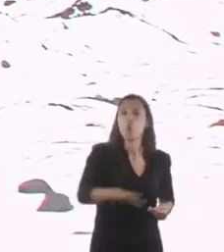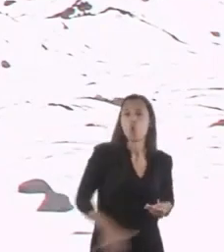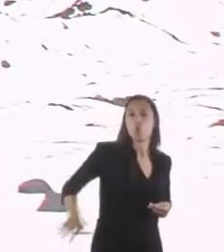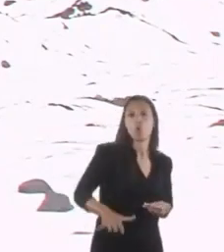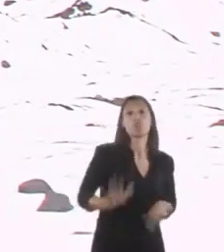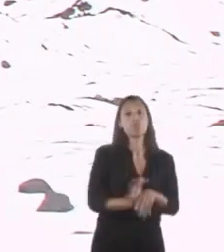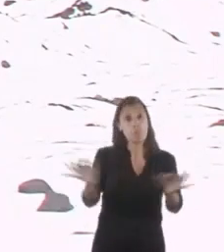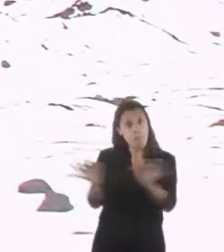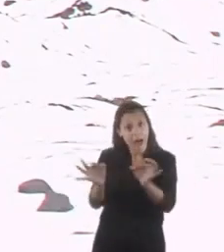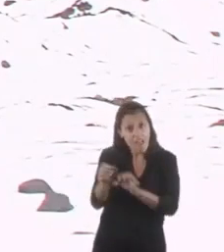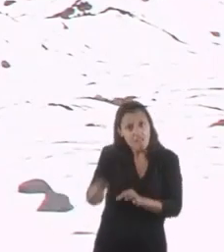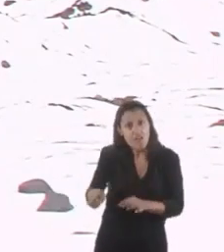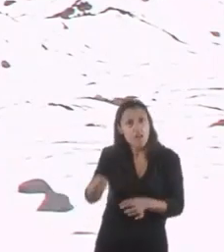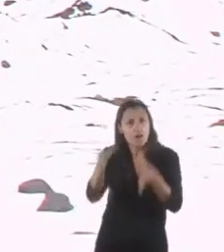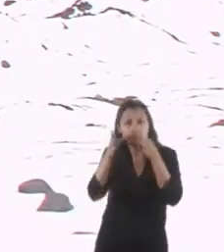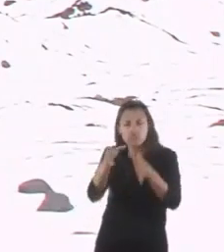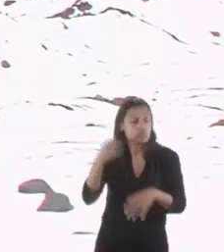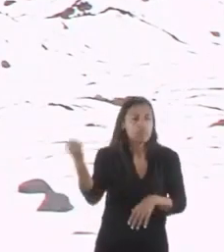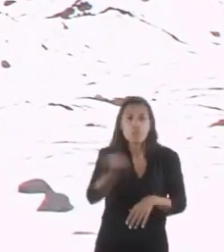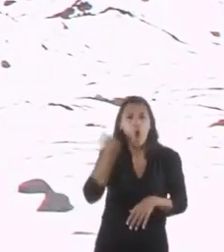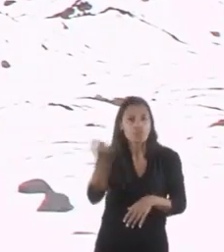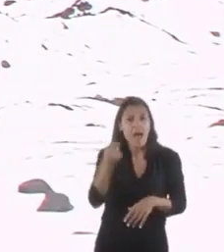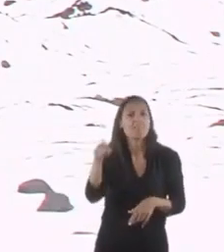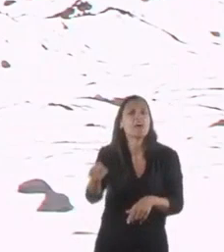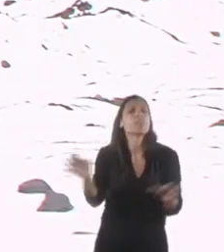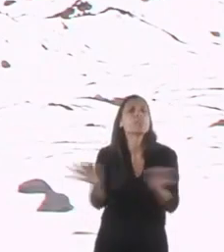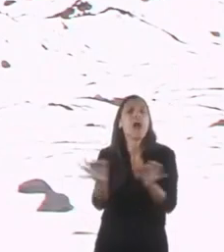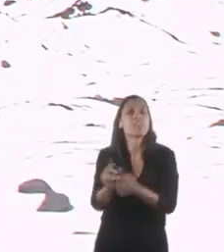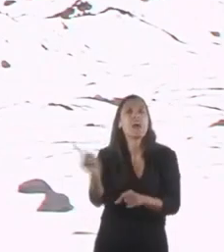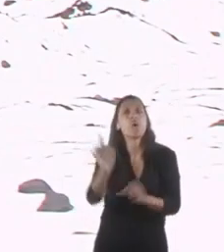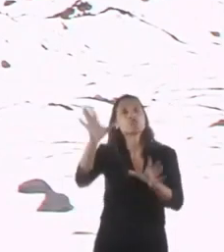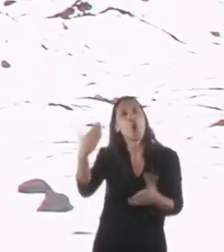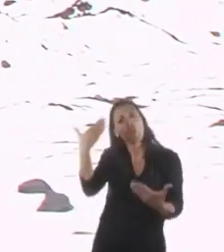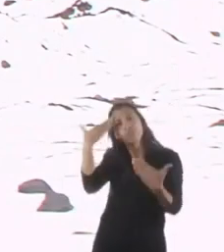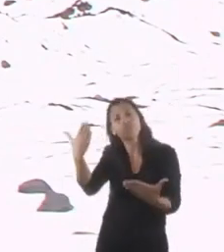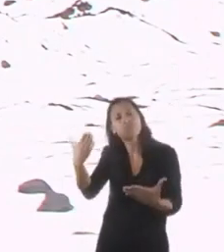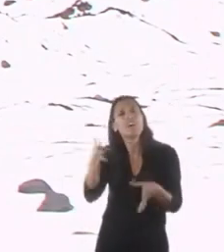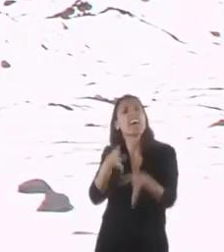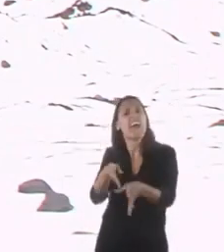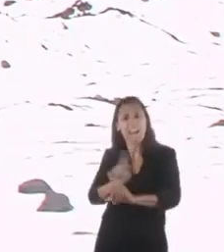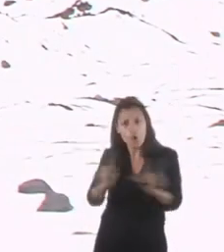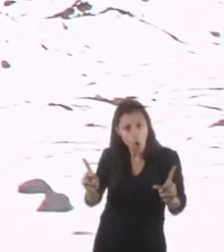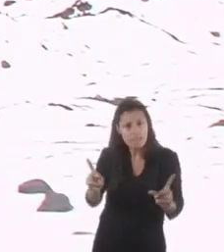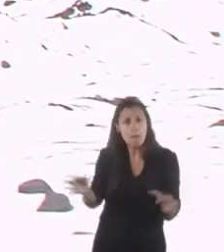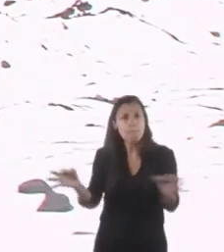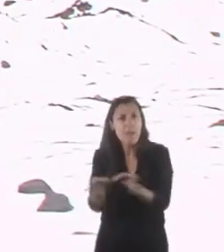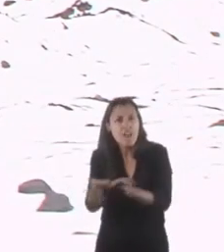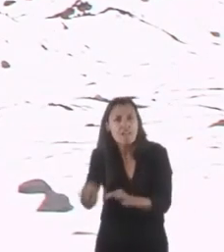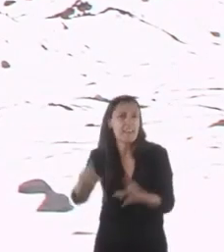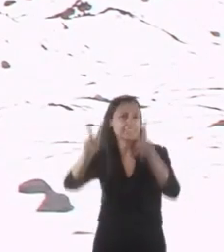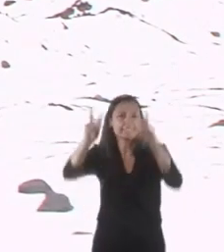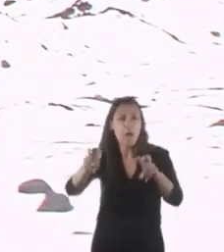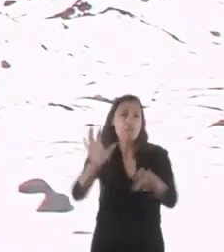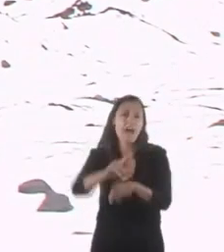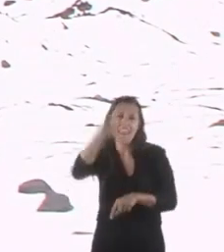Malvinas es una causa actual y es más que la memoria de la guerra. Malvinas es una causa